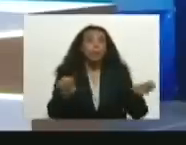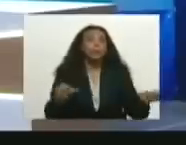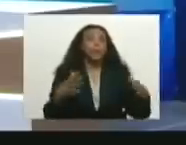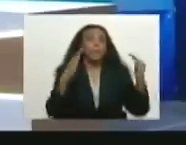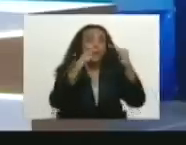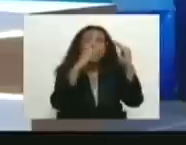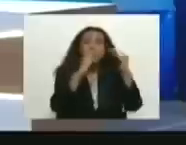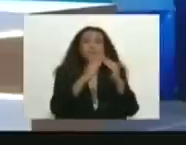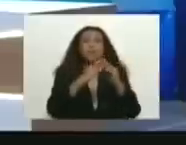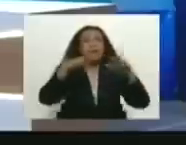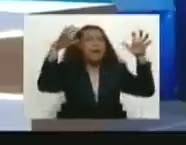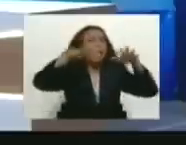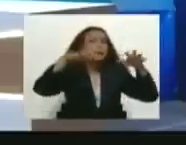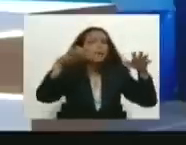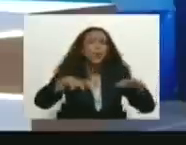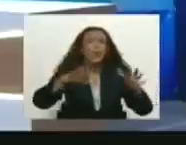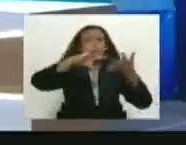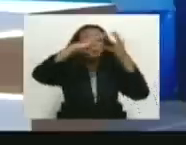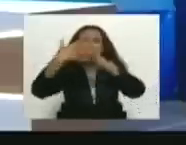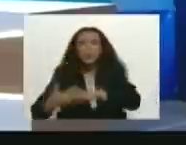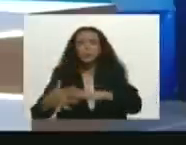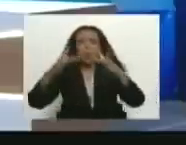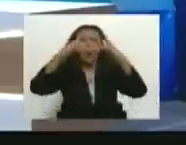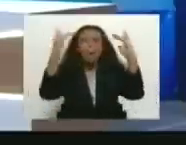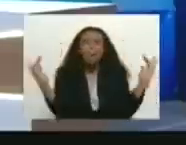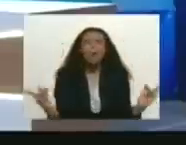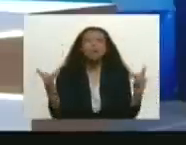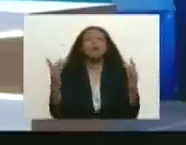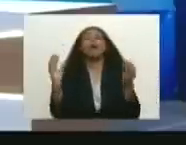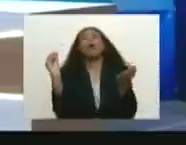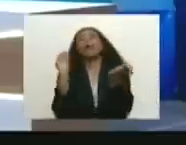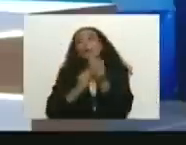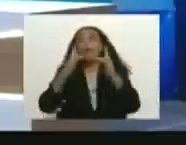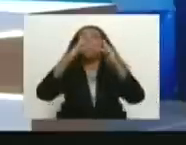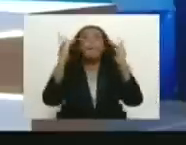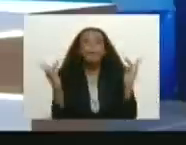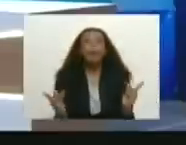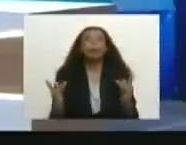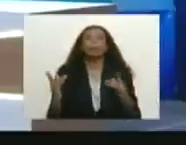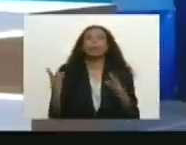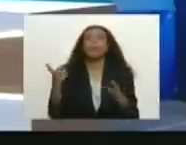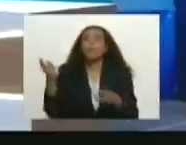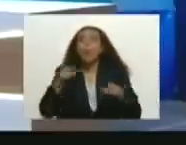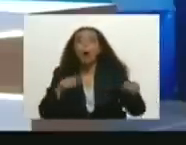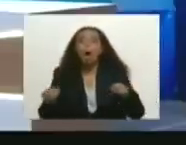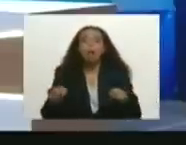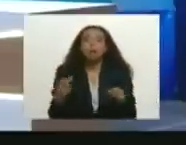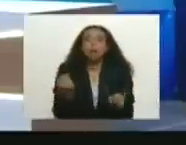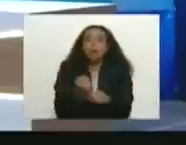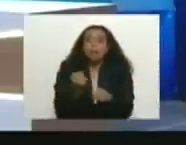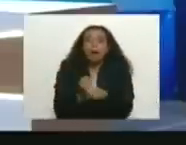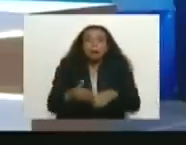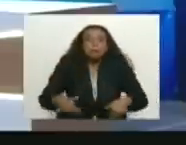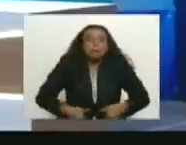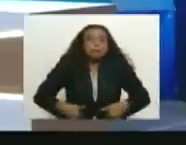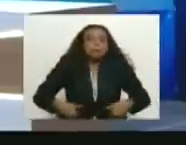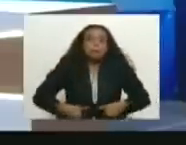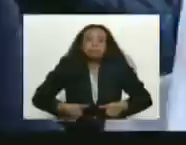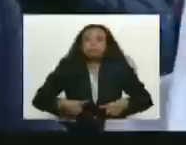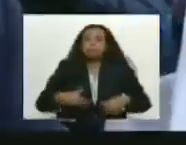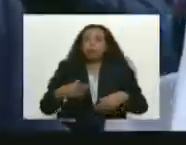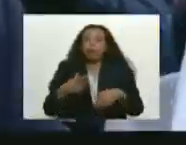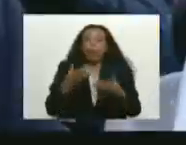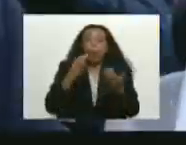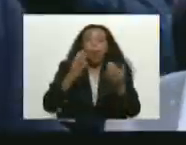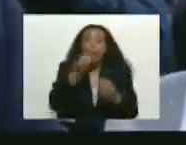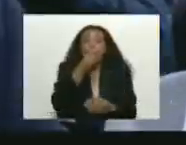infraestructura, que la lluvia, que tumba dos puentes, a hacer el puente de nuevo, pariendo para acá, pariendo para allá, con los CLAS,